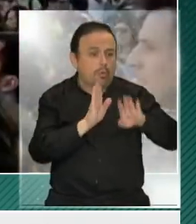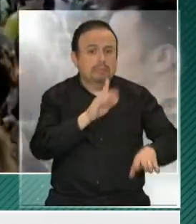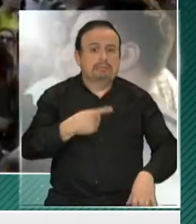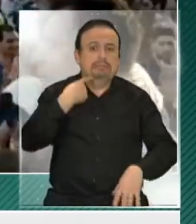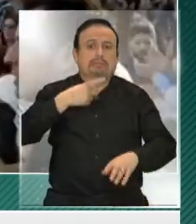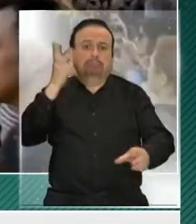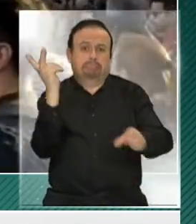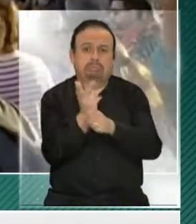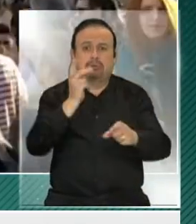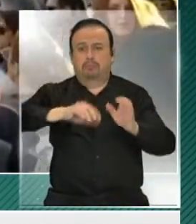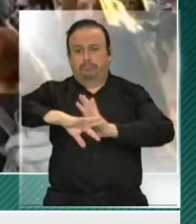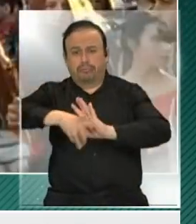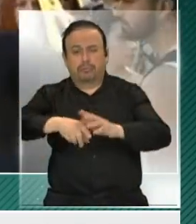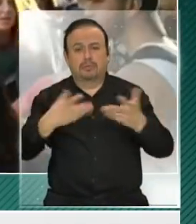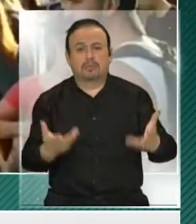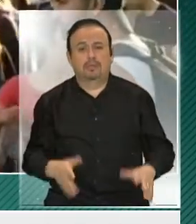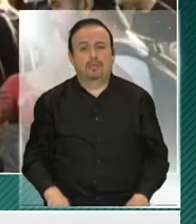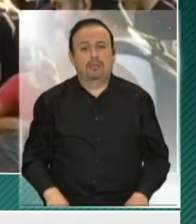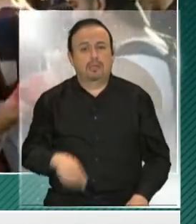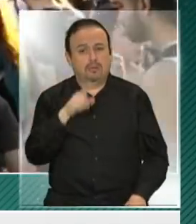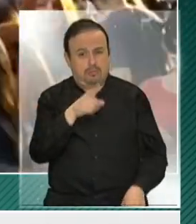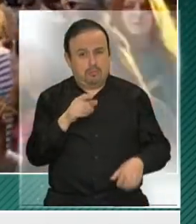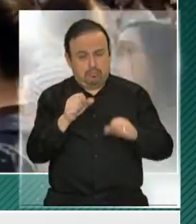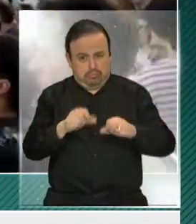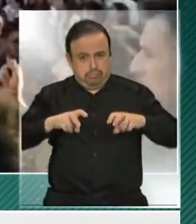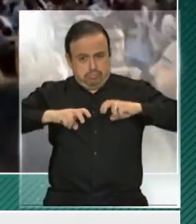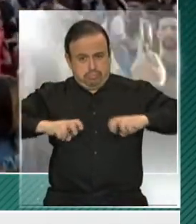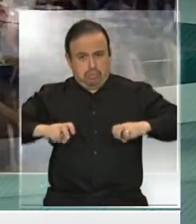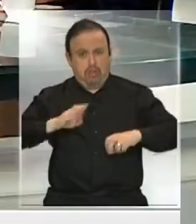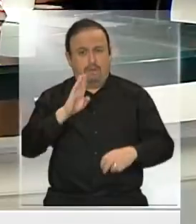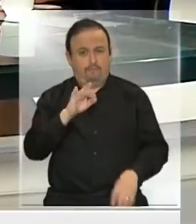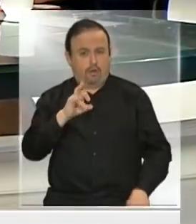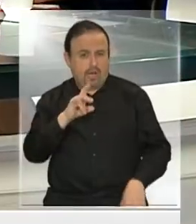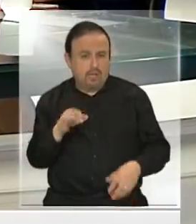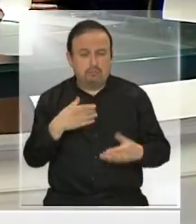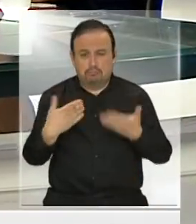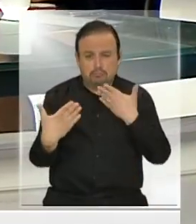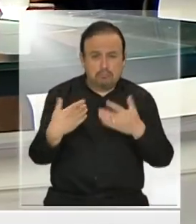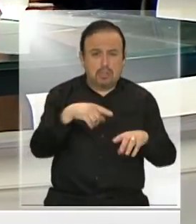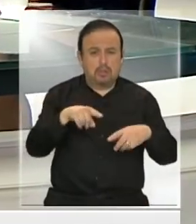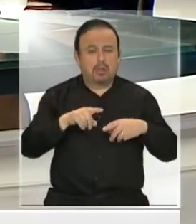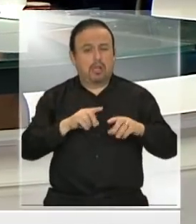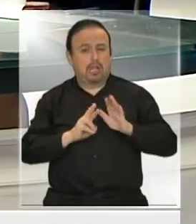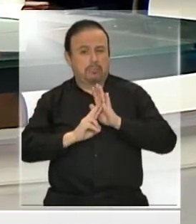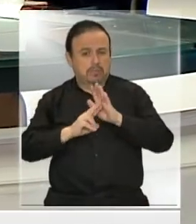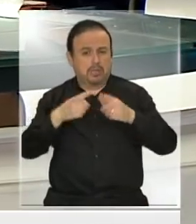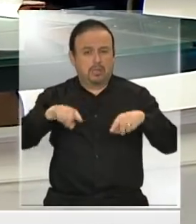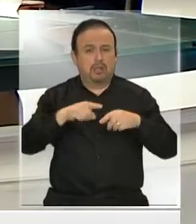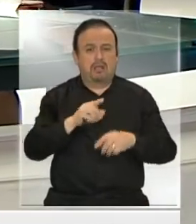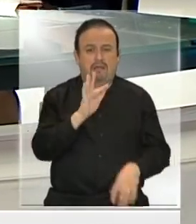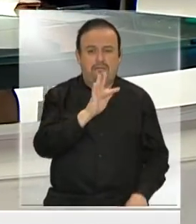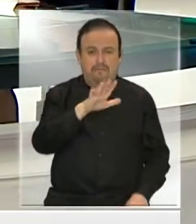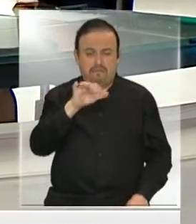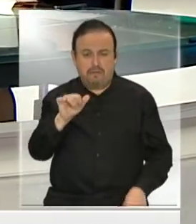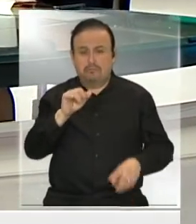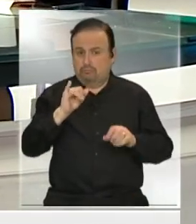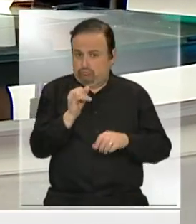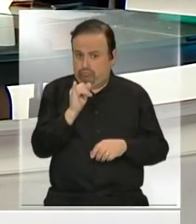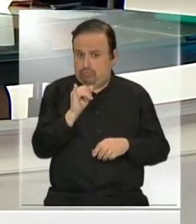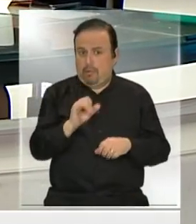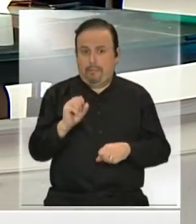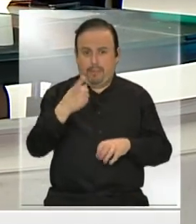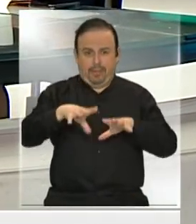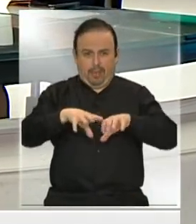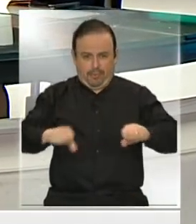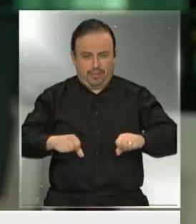víctimas del pillaje y del saqueo usted estaría dispuesto a sentarse en una mesa con boris con el resto de los representantes del frente amplio del cuello para un primer